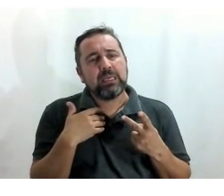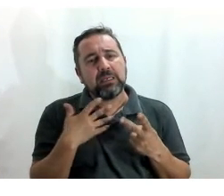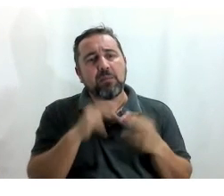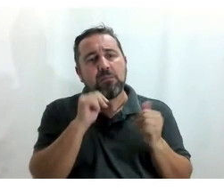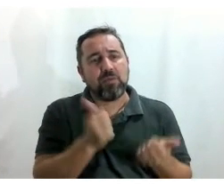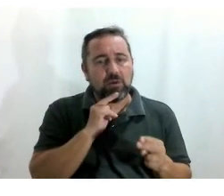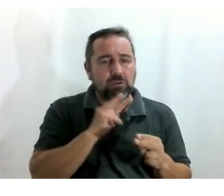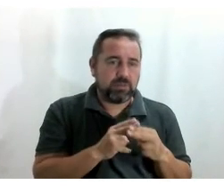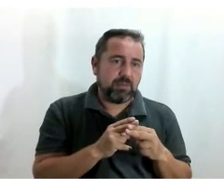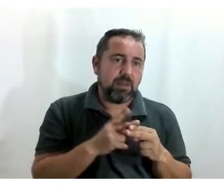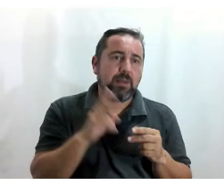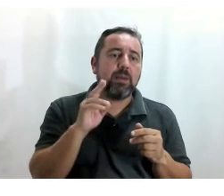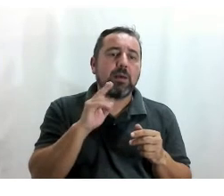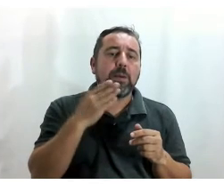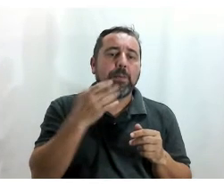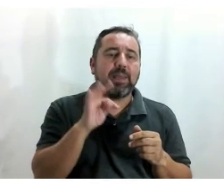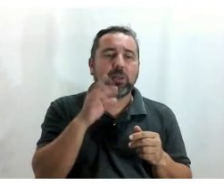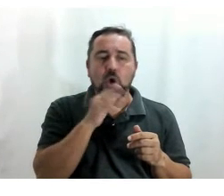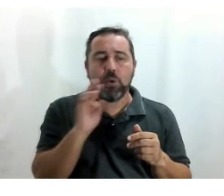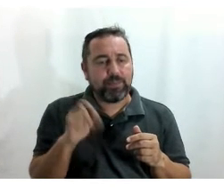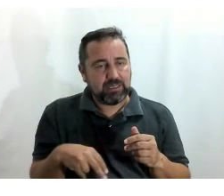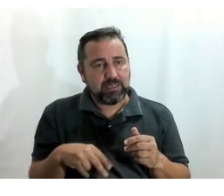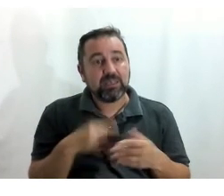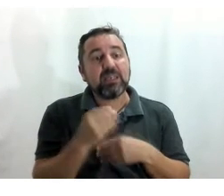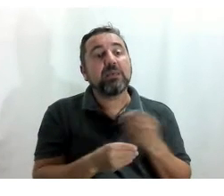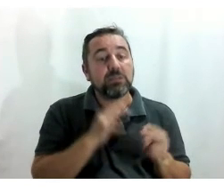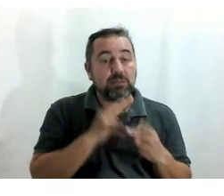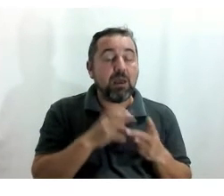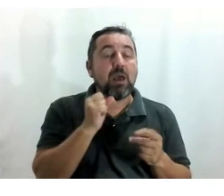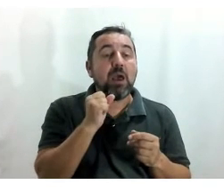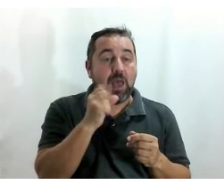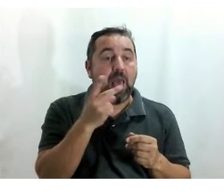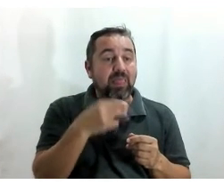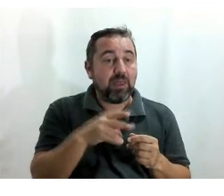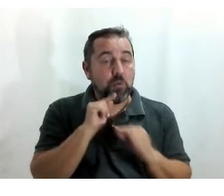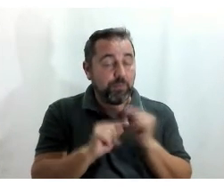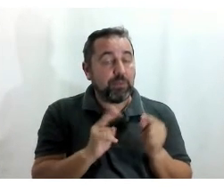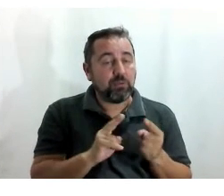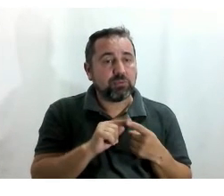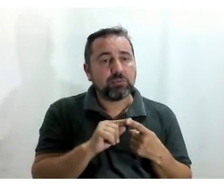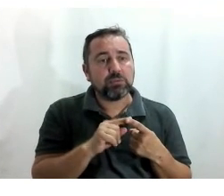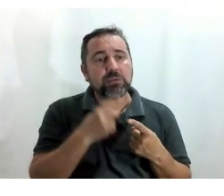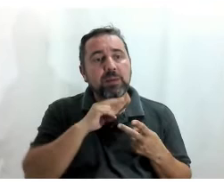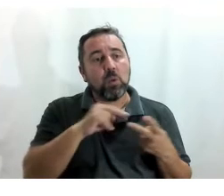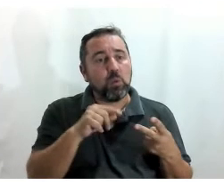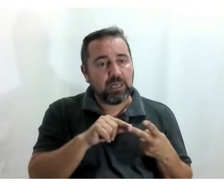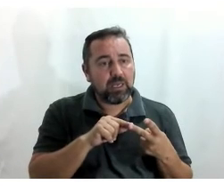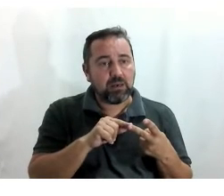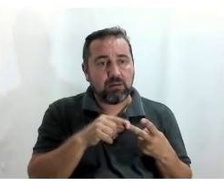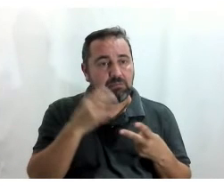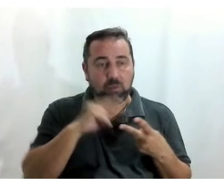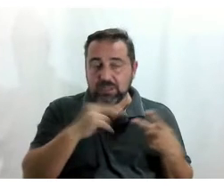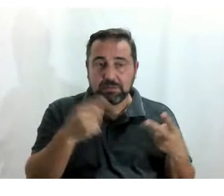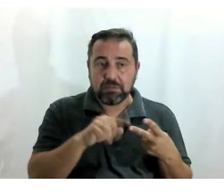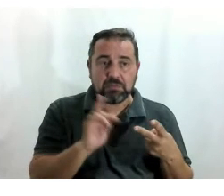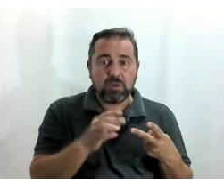que es llamado Beethoven, y lo que hicieron fue, mediante adenovirus, transferir un gen silvestre, es decir, un gen que no